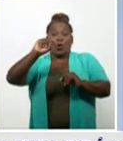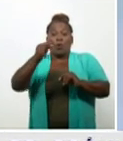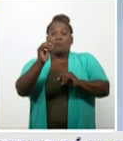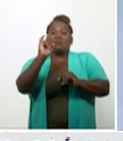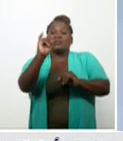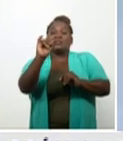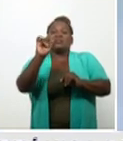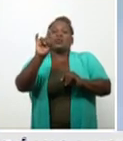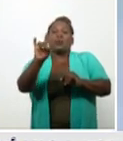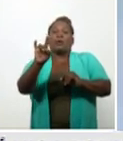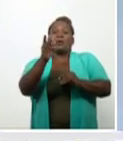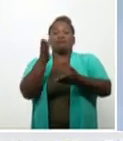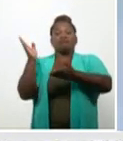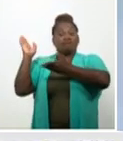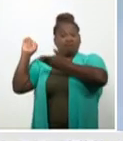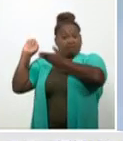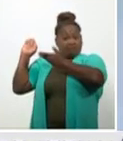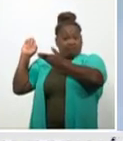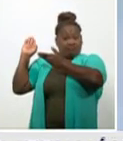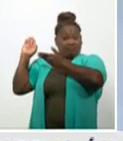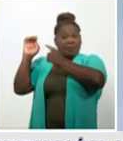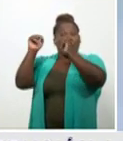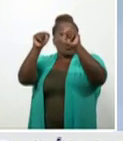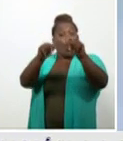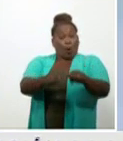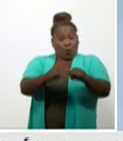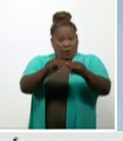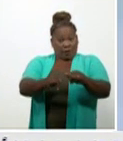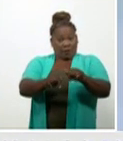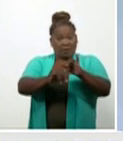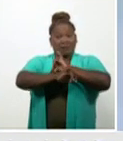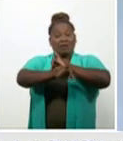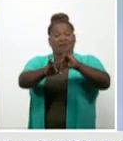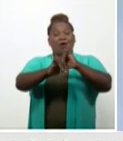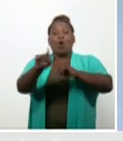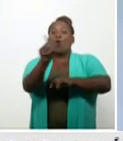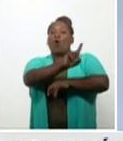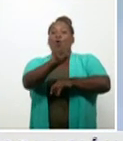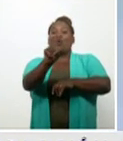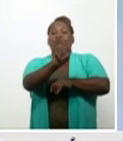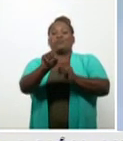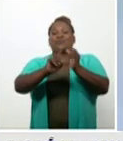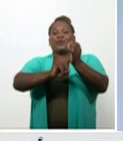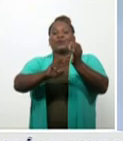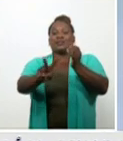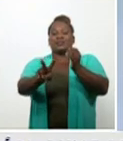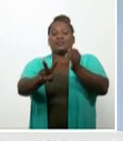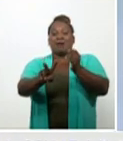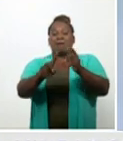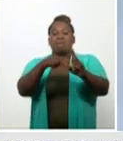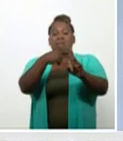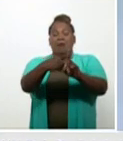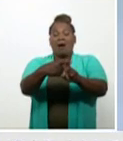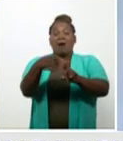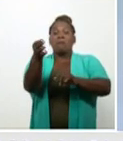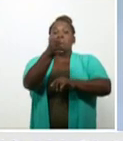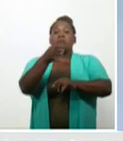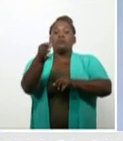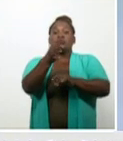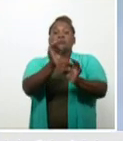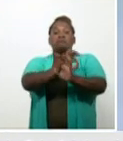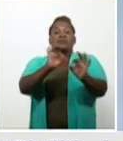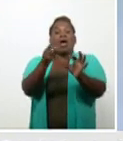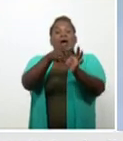0,69. Y hoy podemos decir que 11 provincias y el municipio especial Isla de la